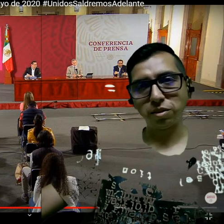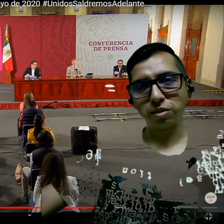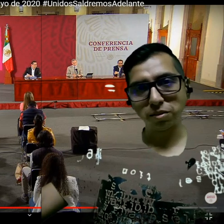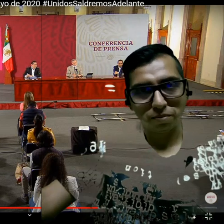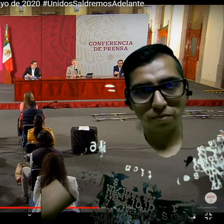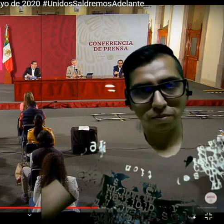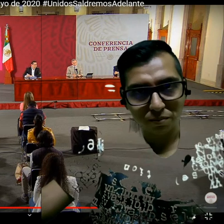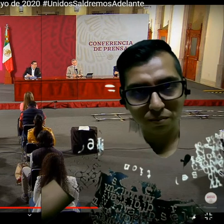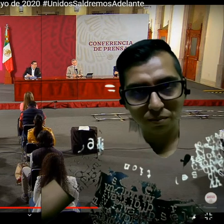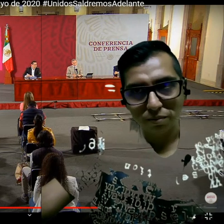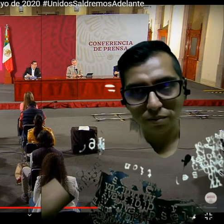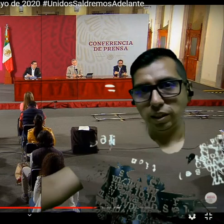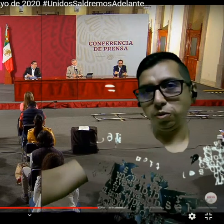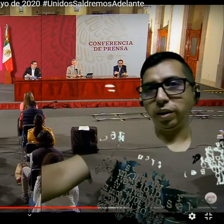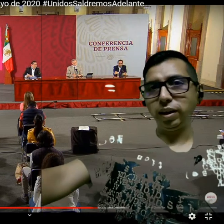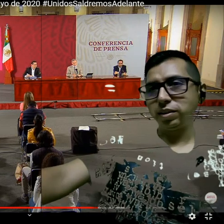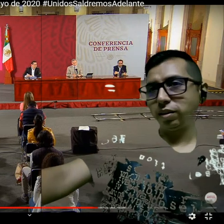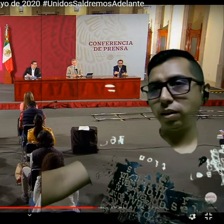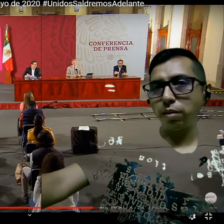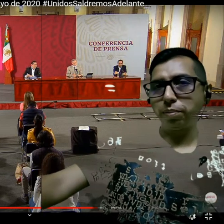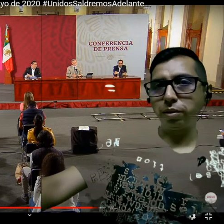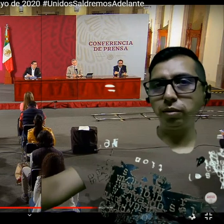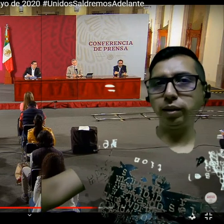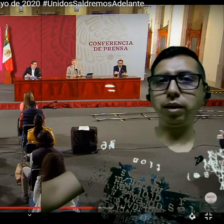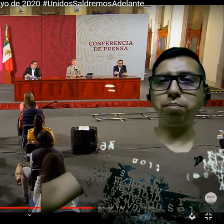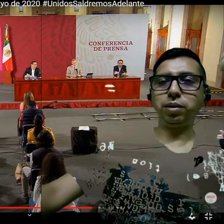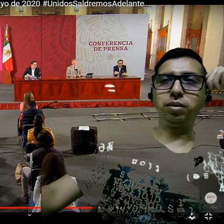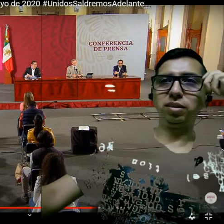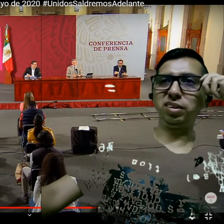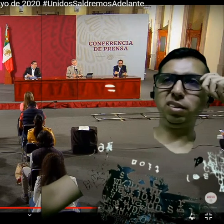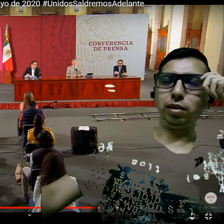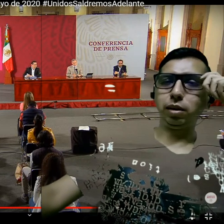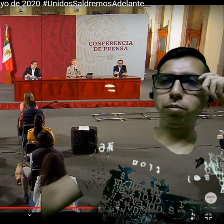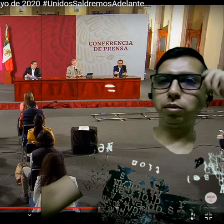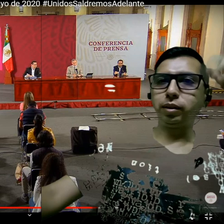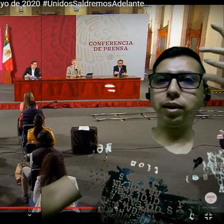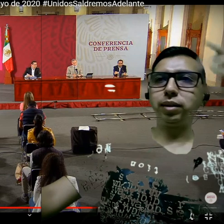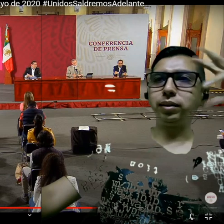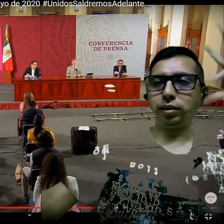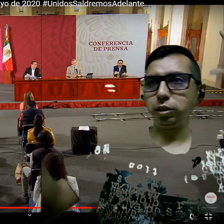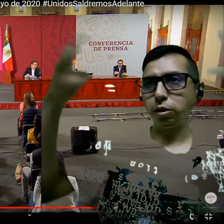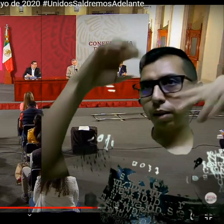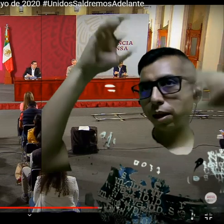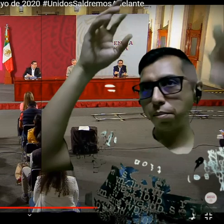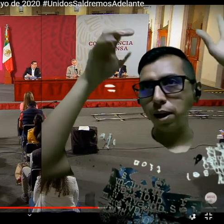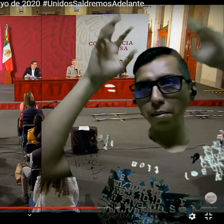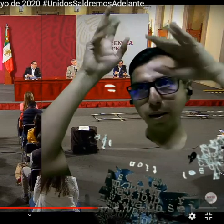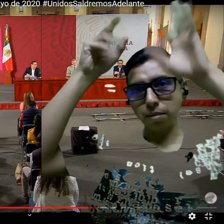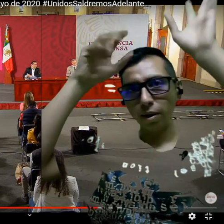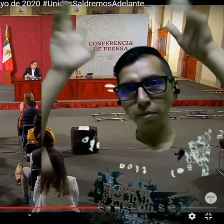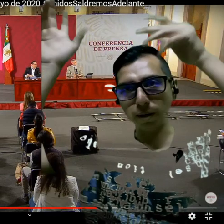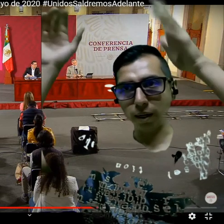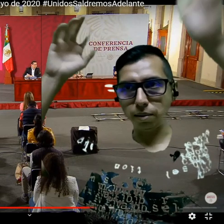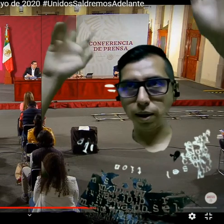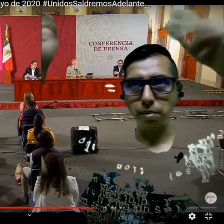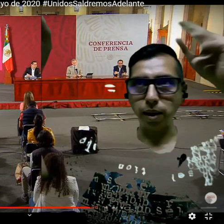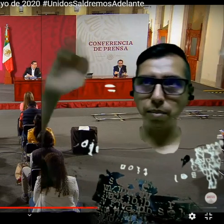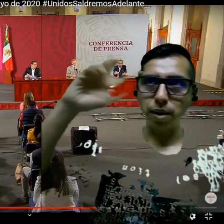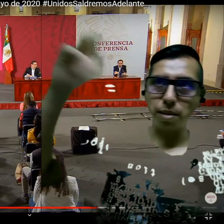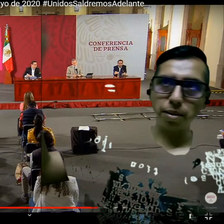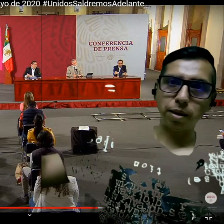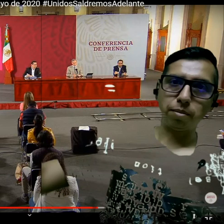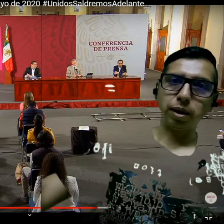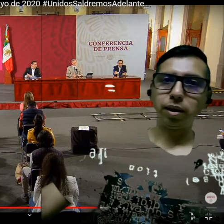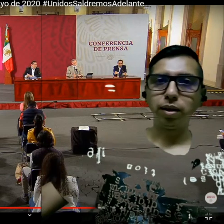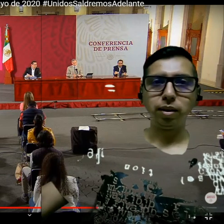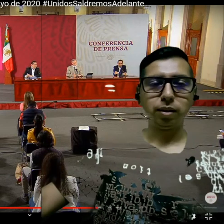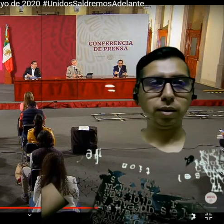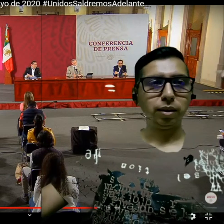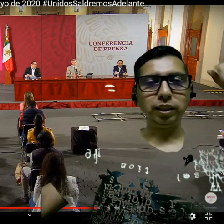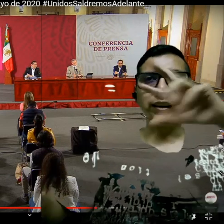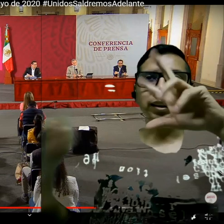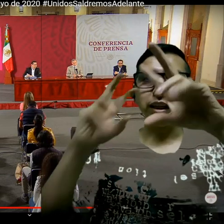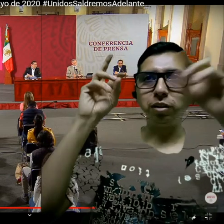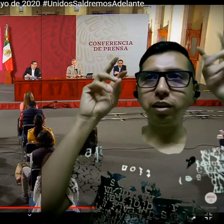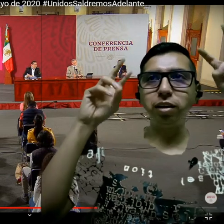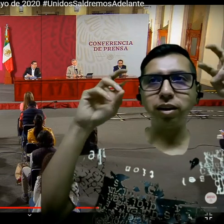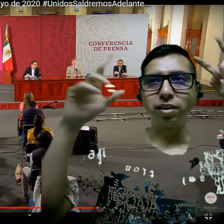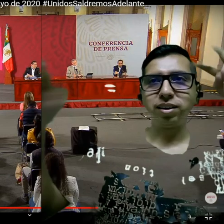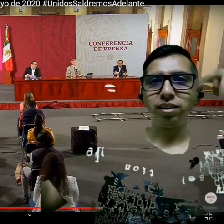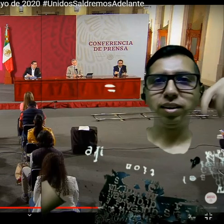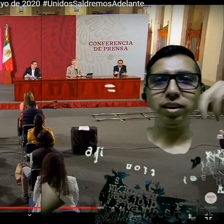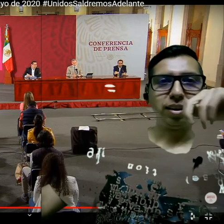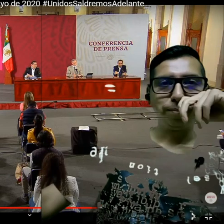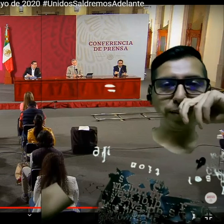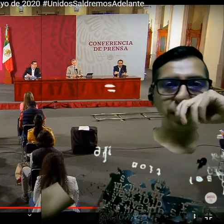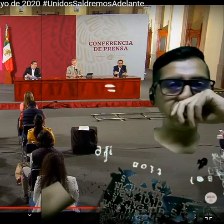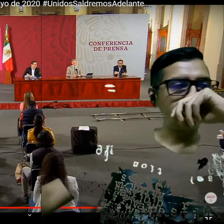estados? Esa era la pregunta, pero la reportera se siguió bla bla bla bla bla bla bla bla bla bla y tratando de